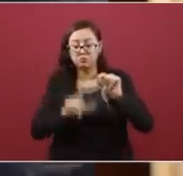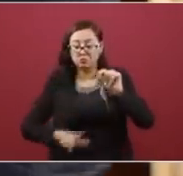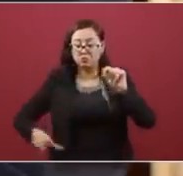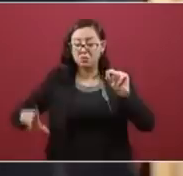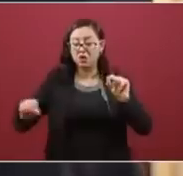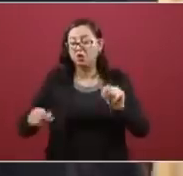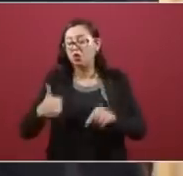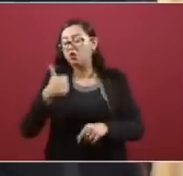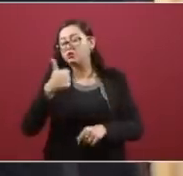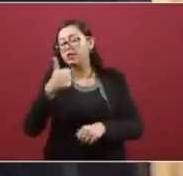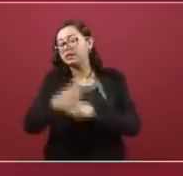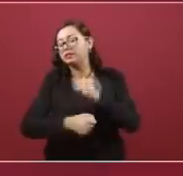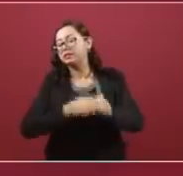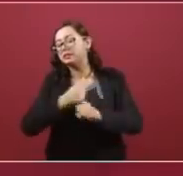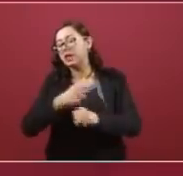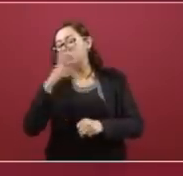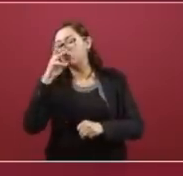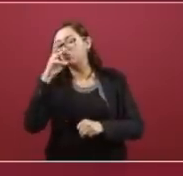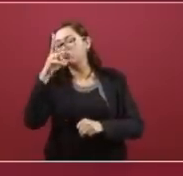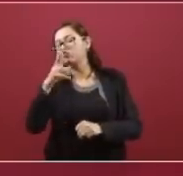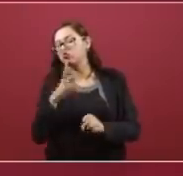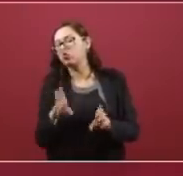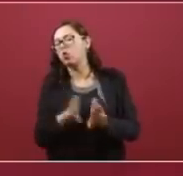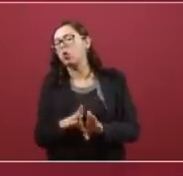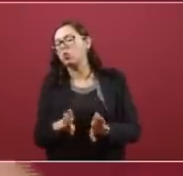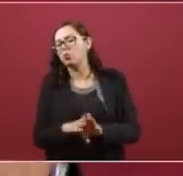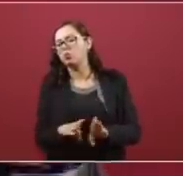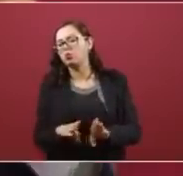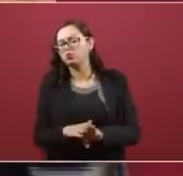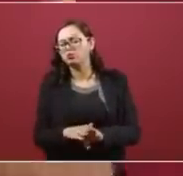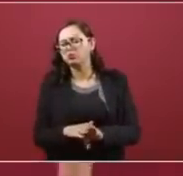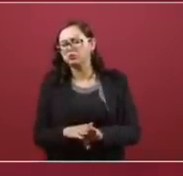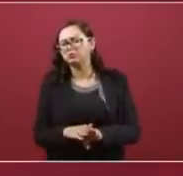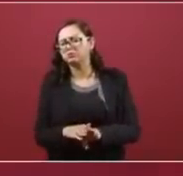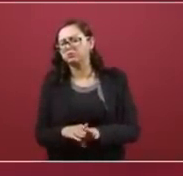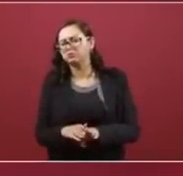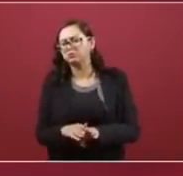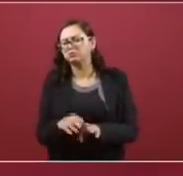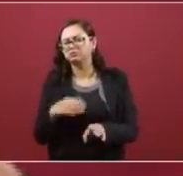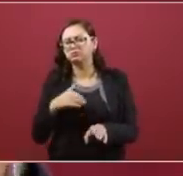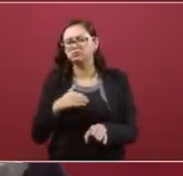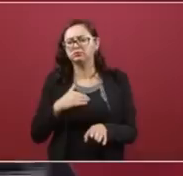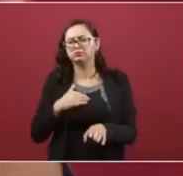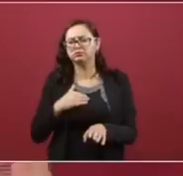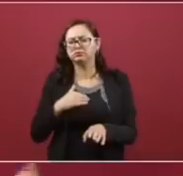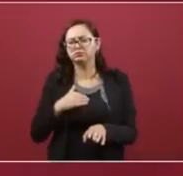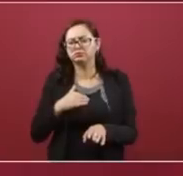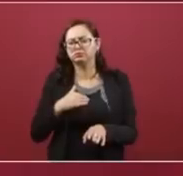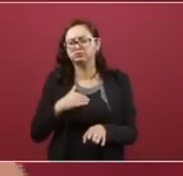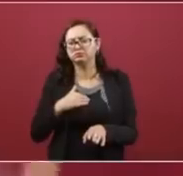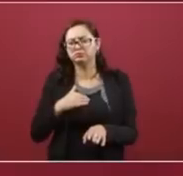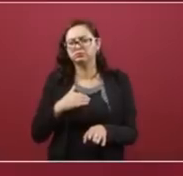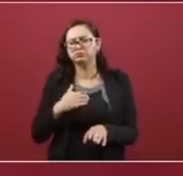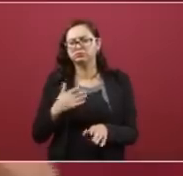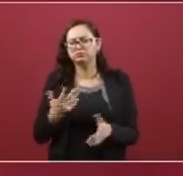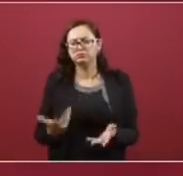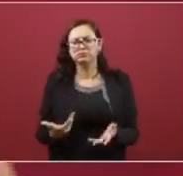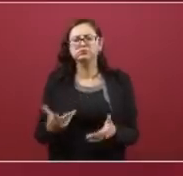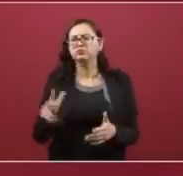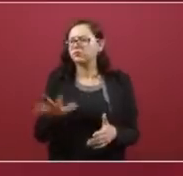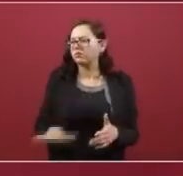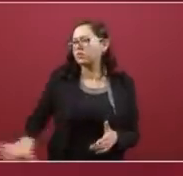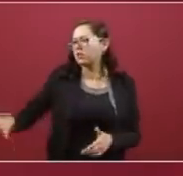entonces eh que ya va a estar la sociedad más